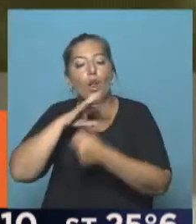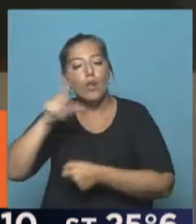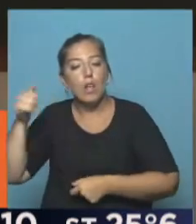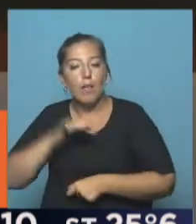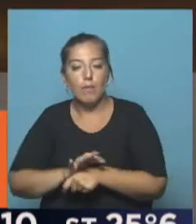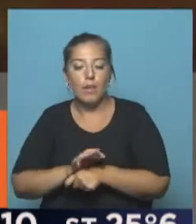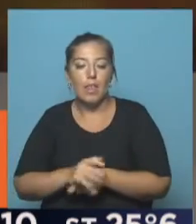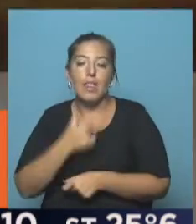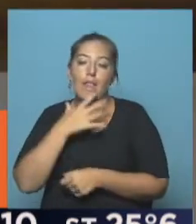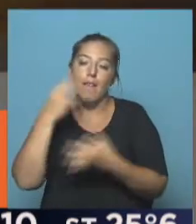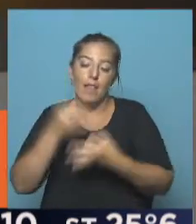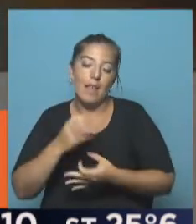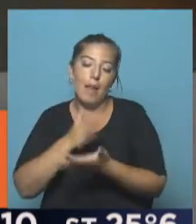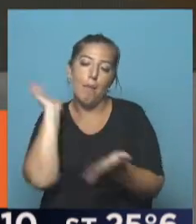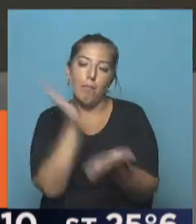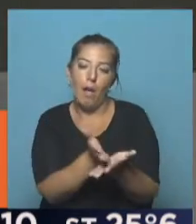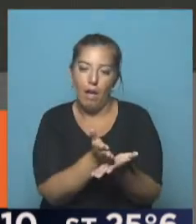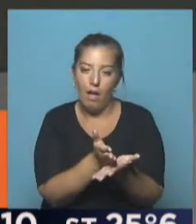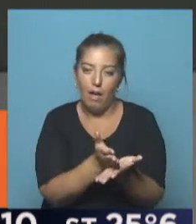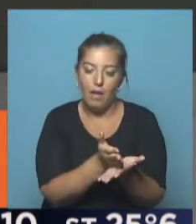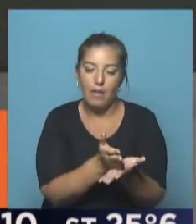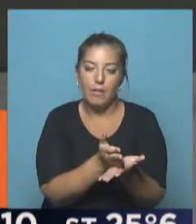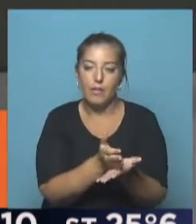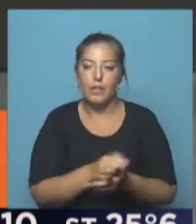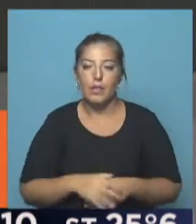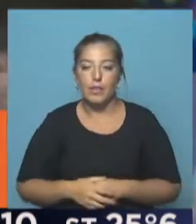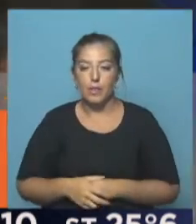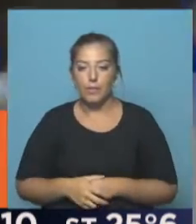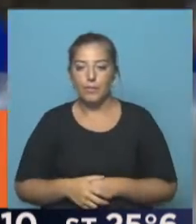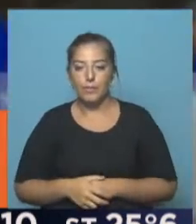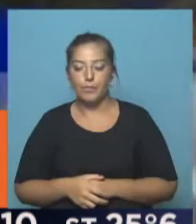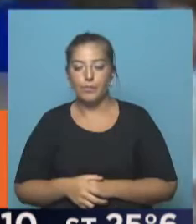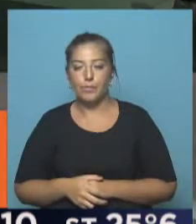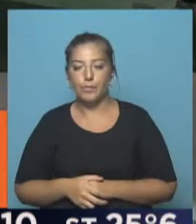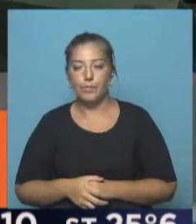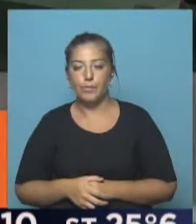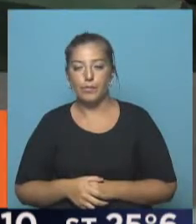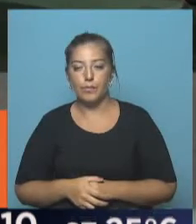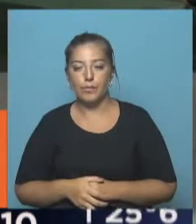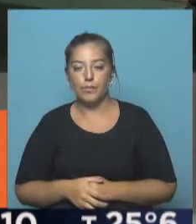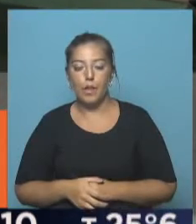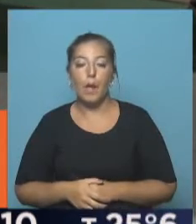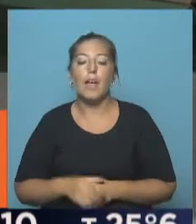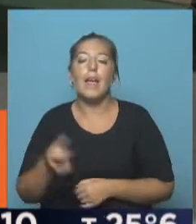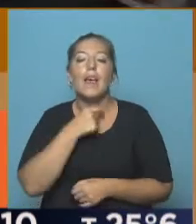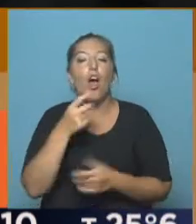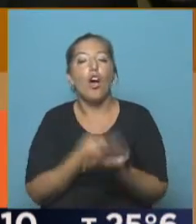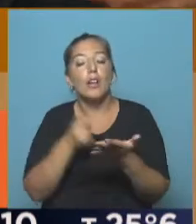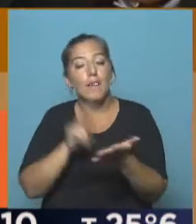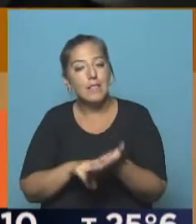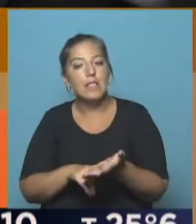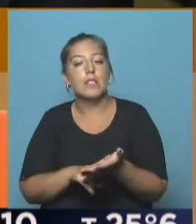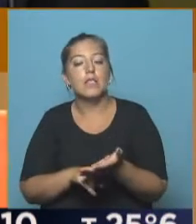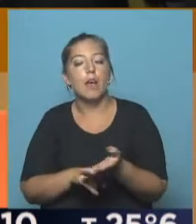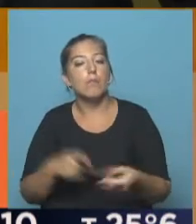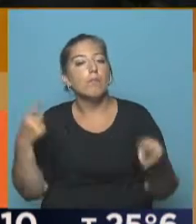afuera lo están tratando de bombardear, inclusive hasta generándole intencionalmente otra vez el conflicto en Ucrania, digamos. ¿Esto es verosímil?